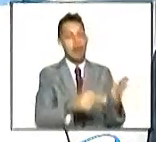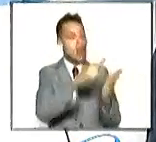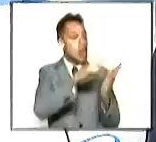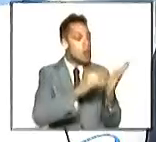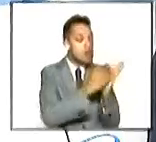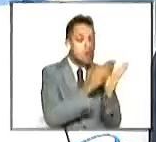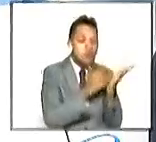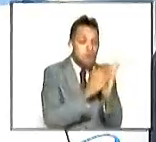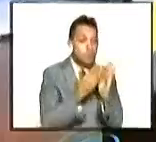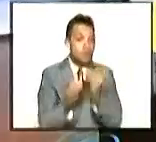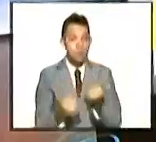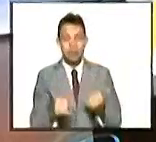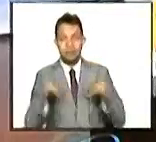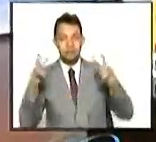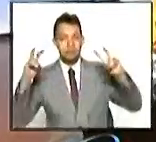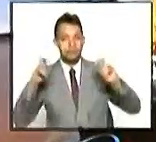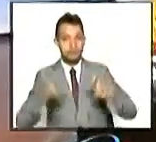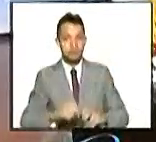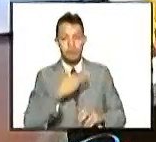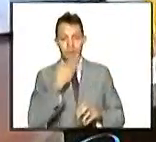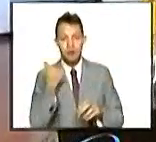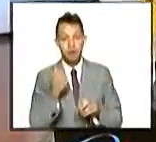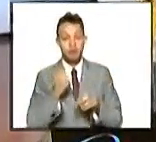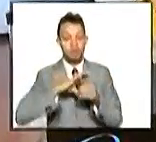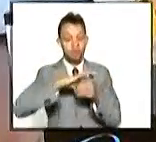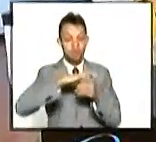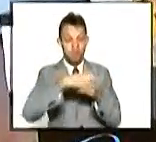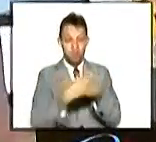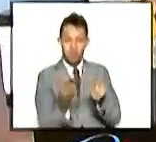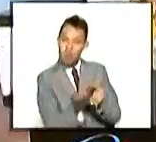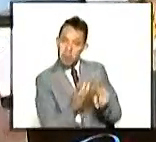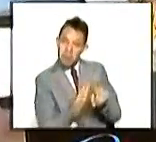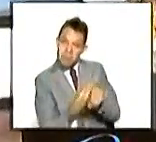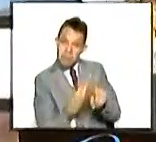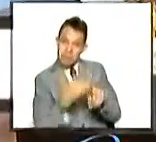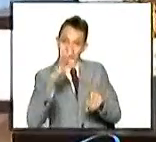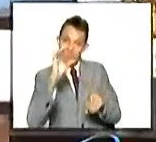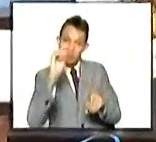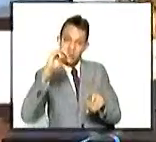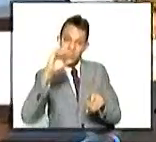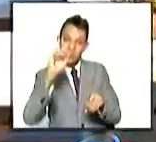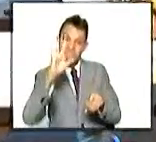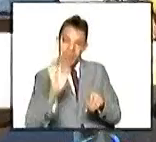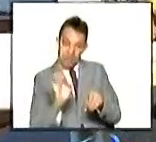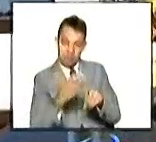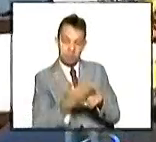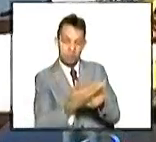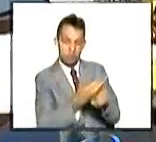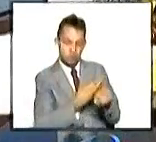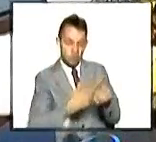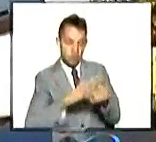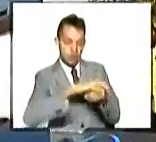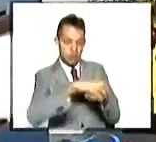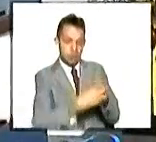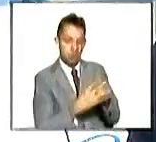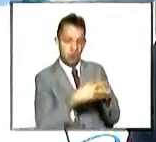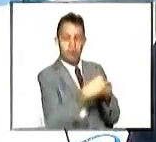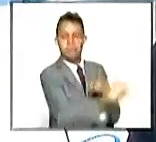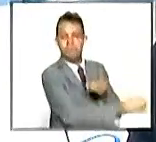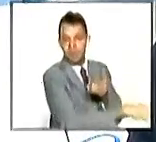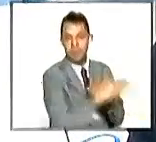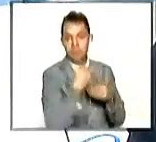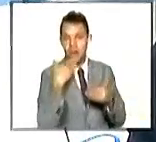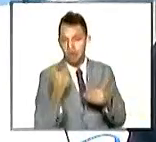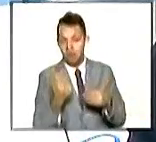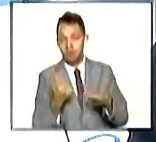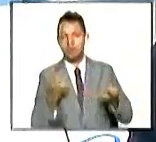libro, pero nunca sabe qué es lo que está preparando. Porque al tomate de Aliño le pasa lo mismo. Entonces yo estaba con este cultivador, un